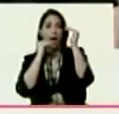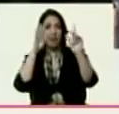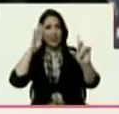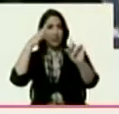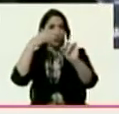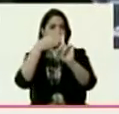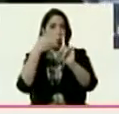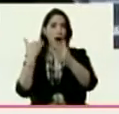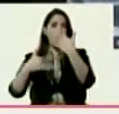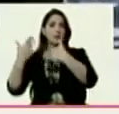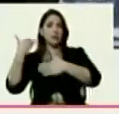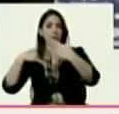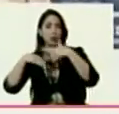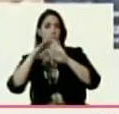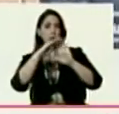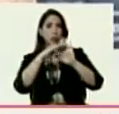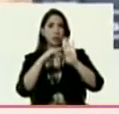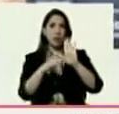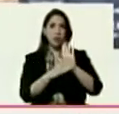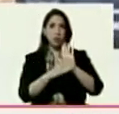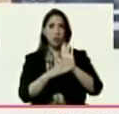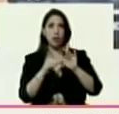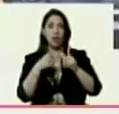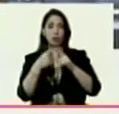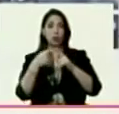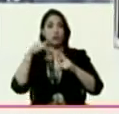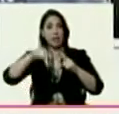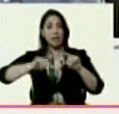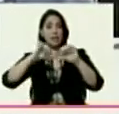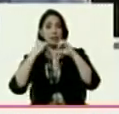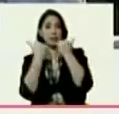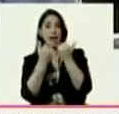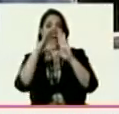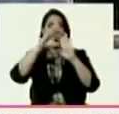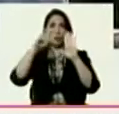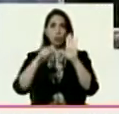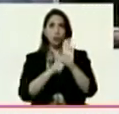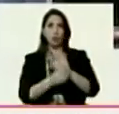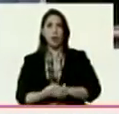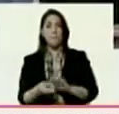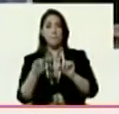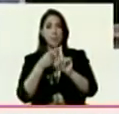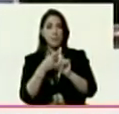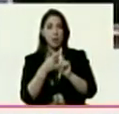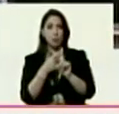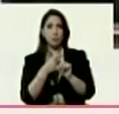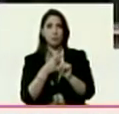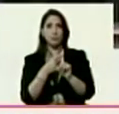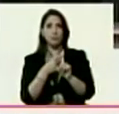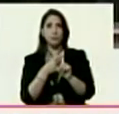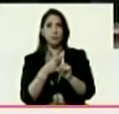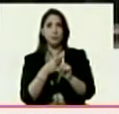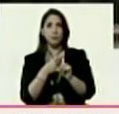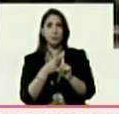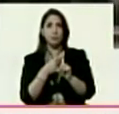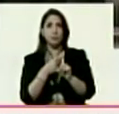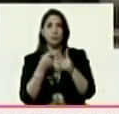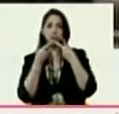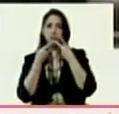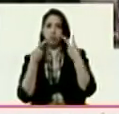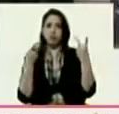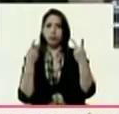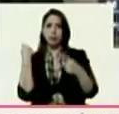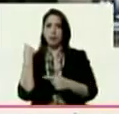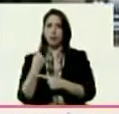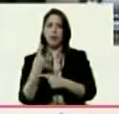las anteriores consideraciones, esta sala constitucional, primero, se declara competente